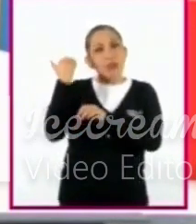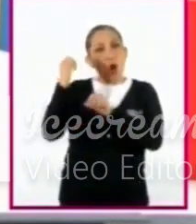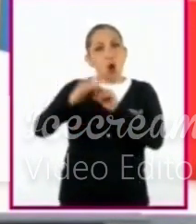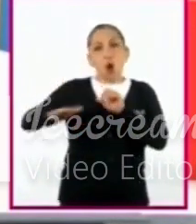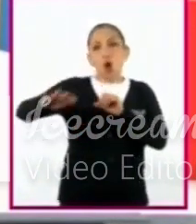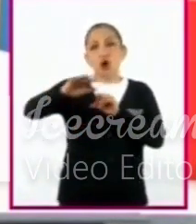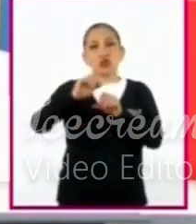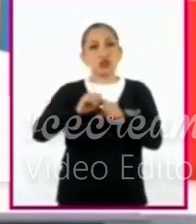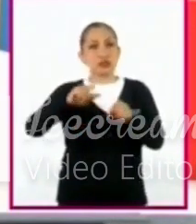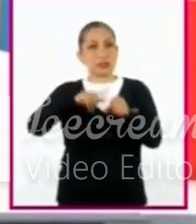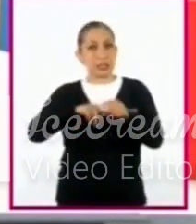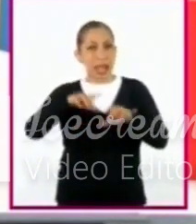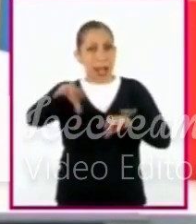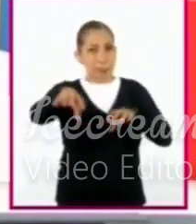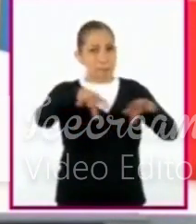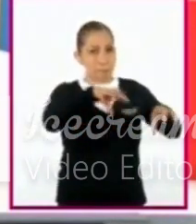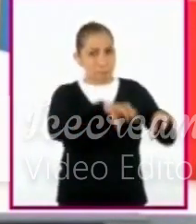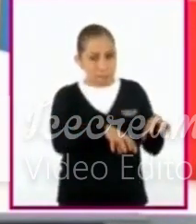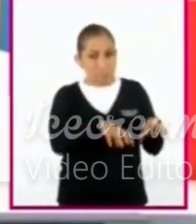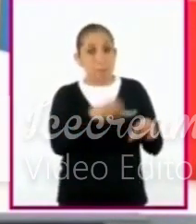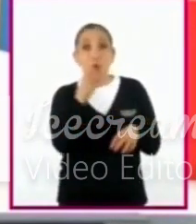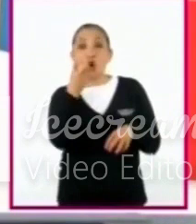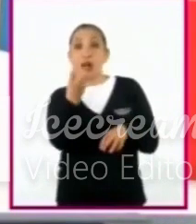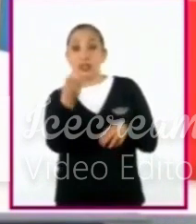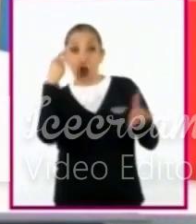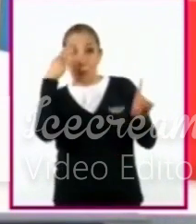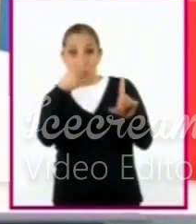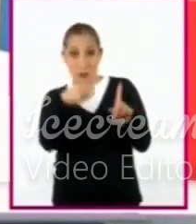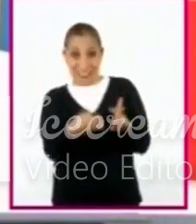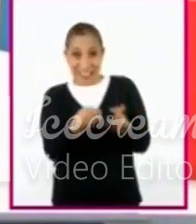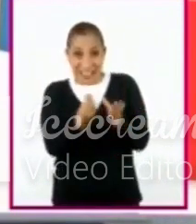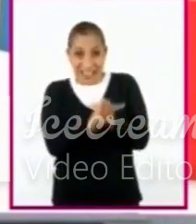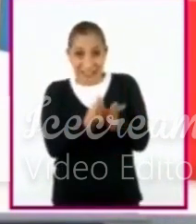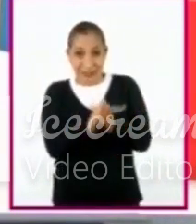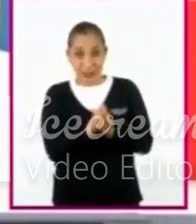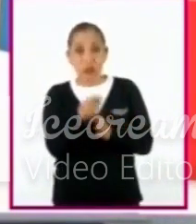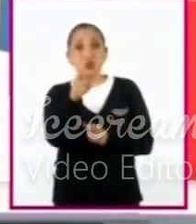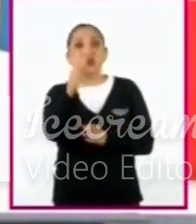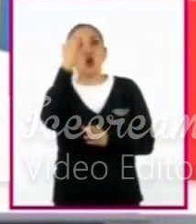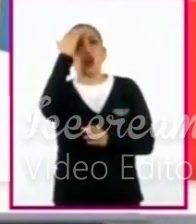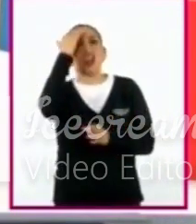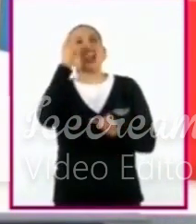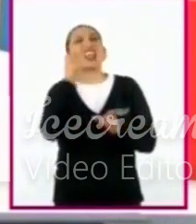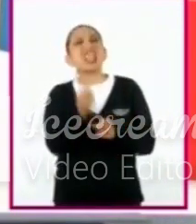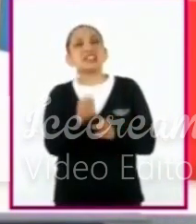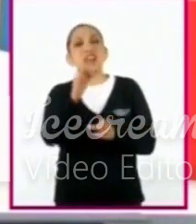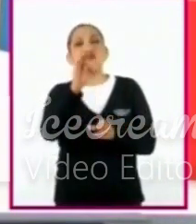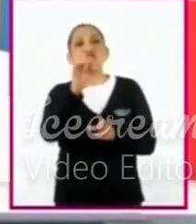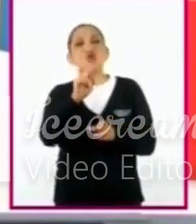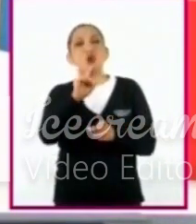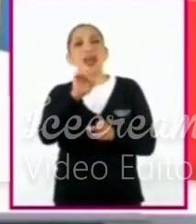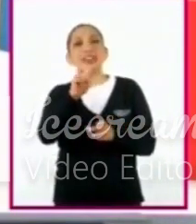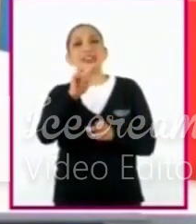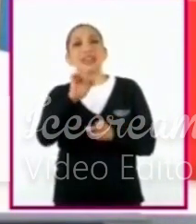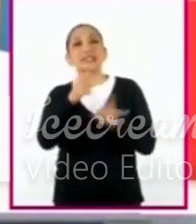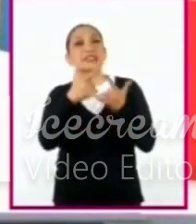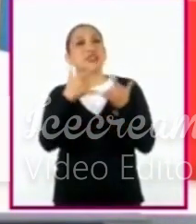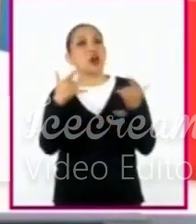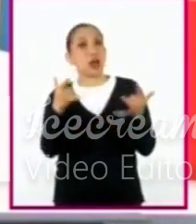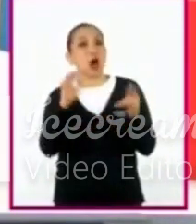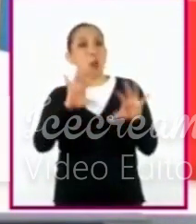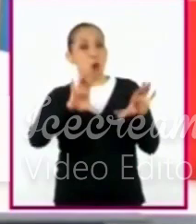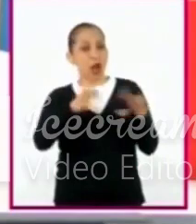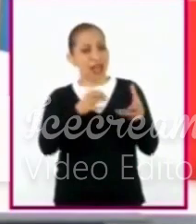sociedades. Y precisamente el propósito de esta sesión es que conozcas qué son las fuentes históricas, cómo se